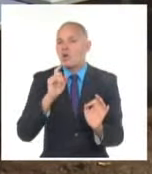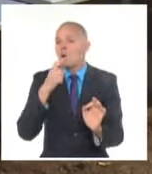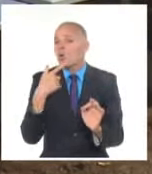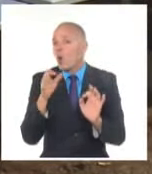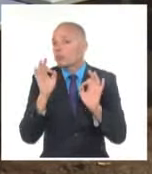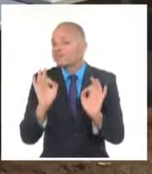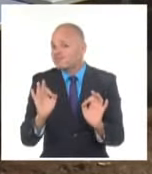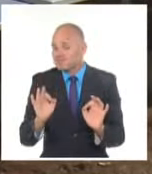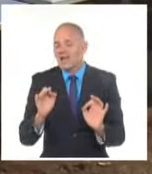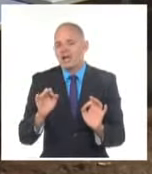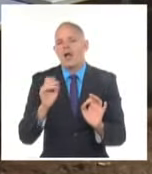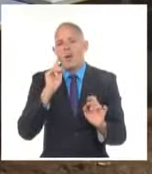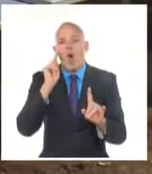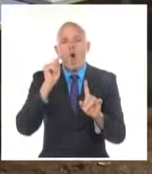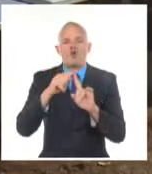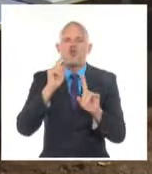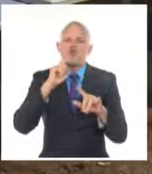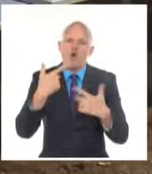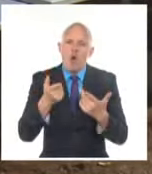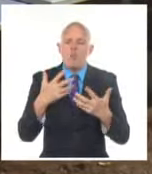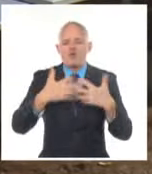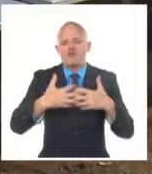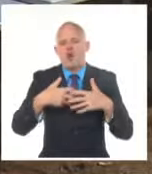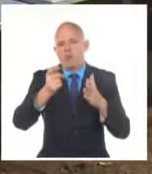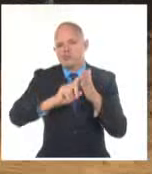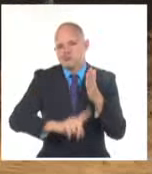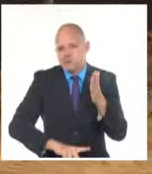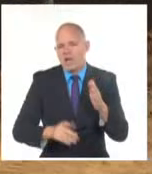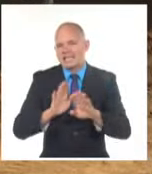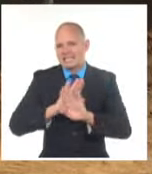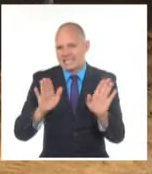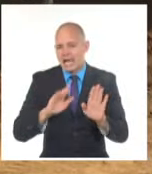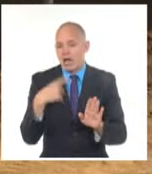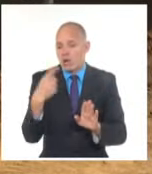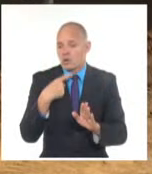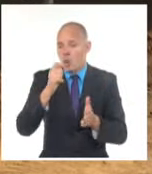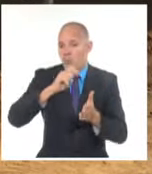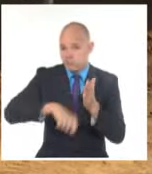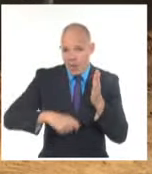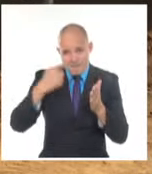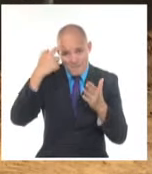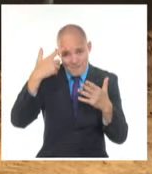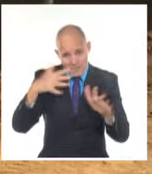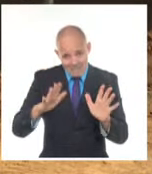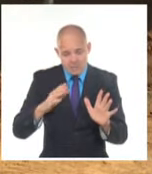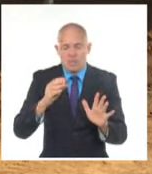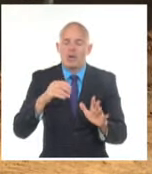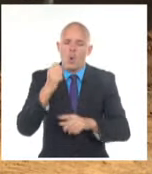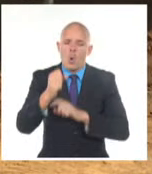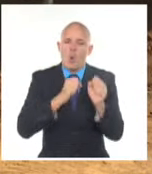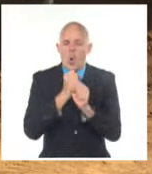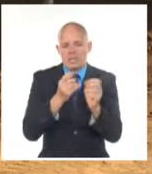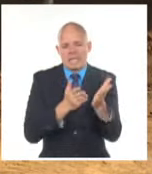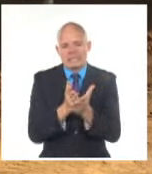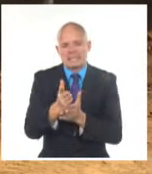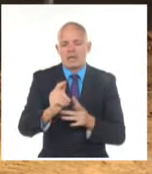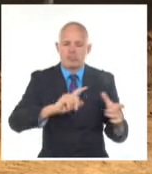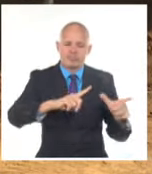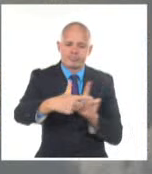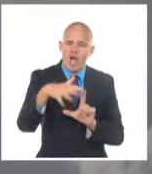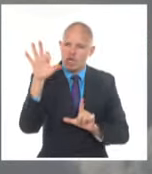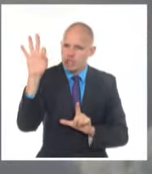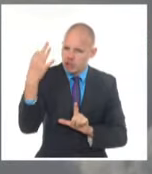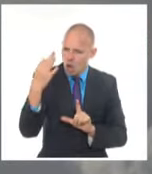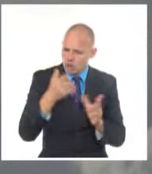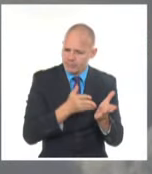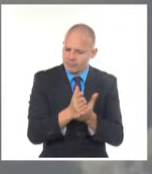1000 megawatts de fotovoltaica contratados por Cuba para instalar en los próximos